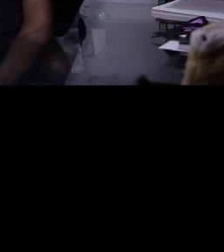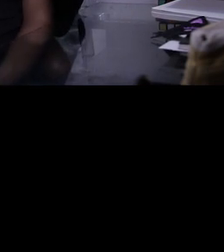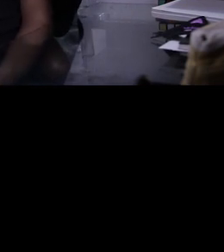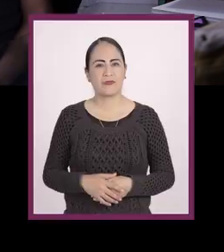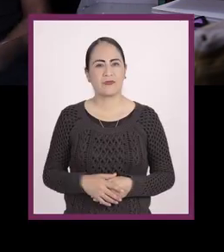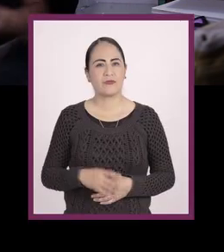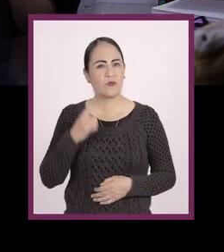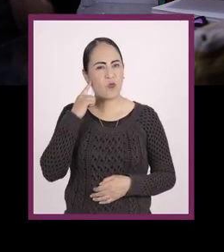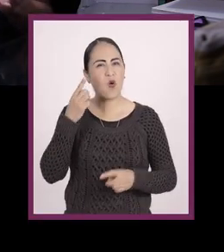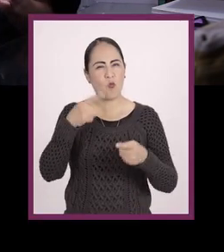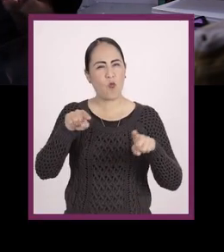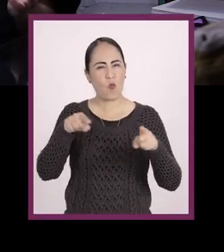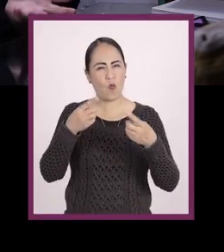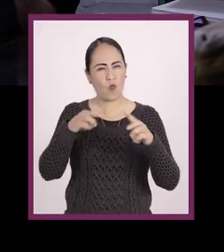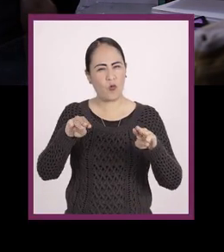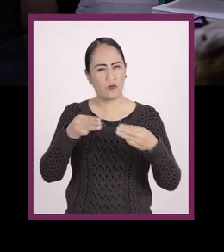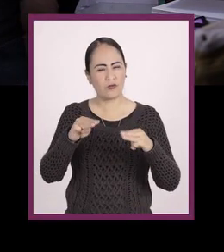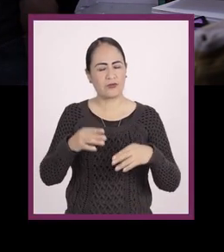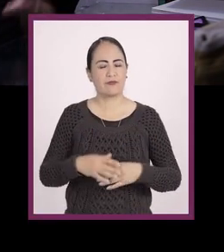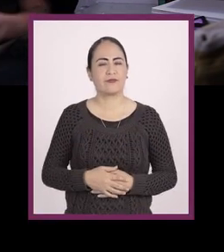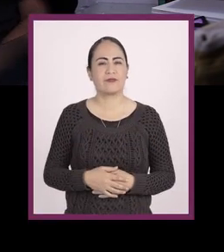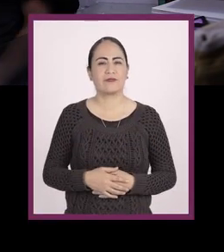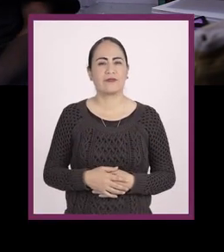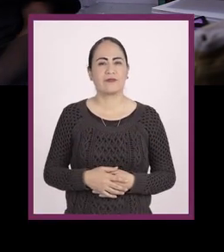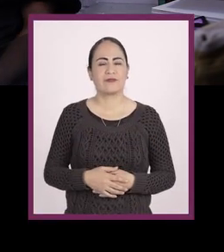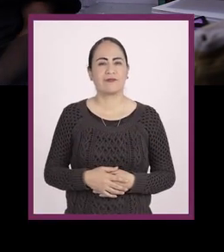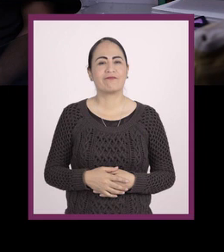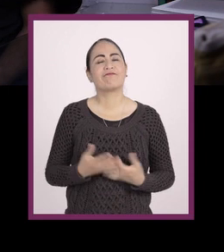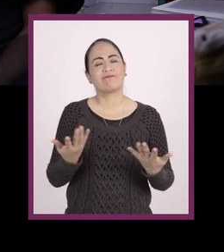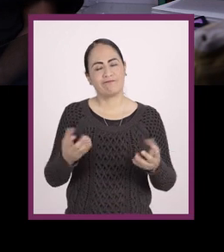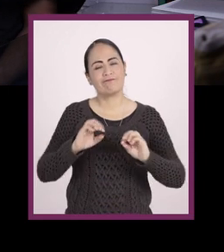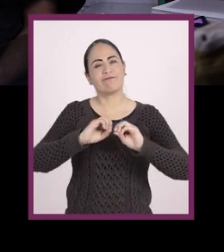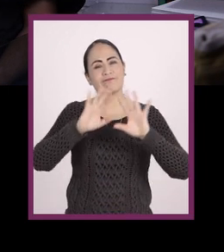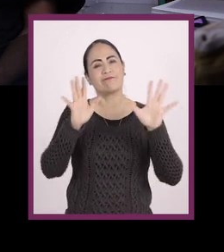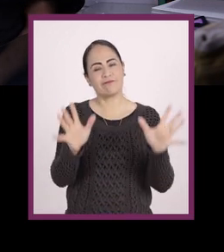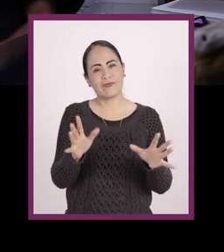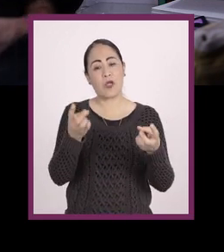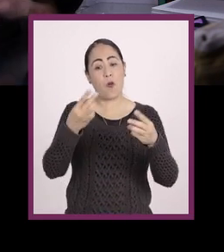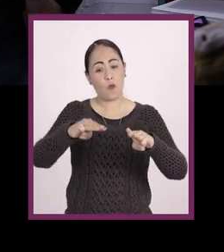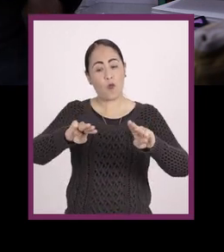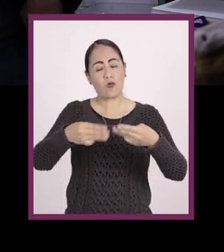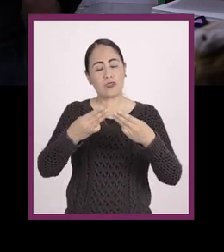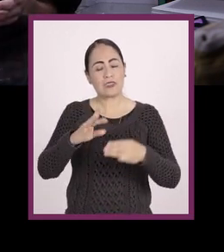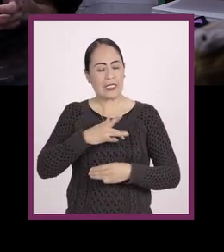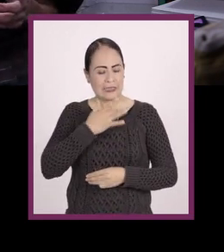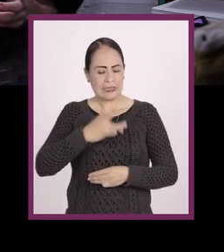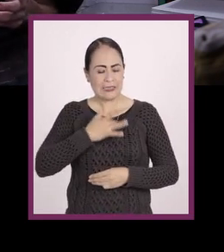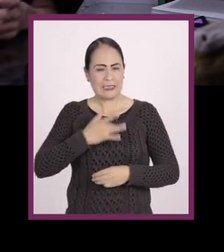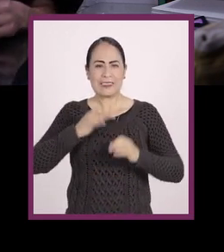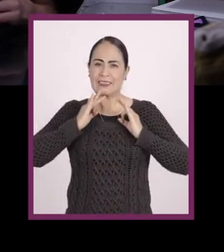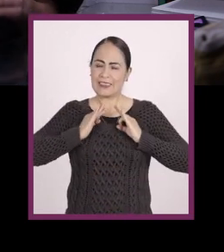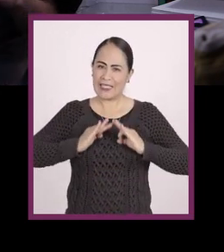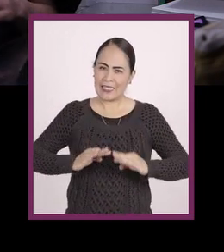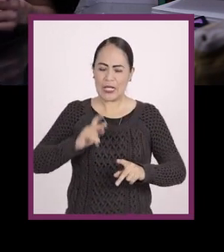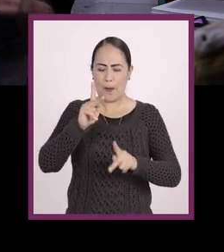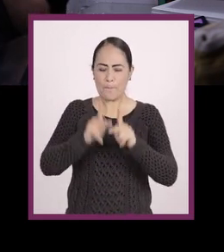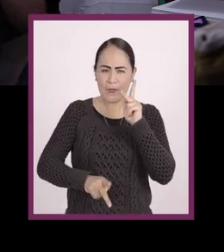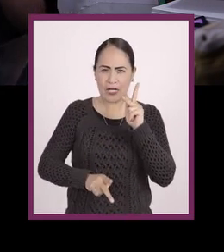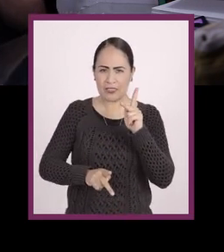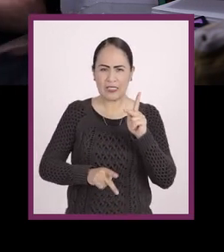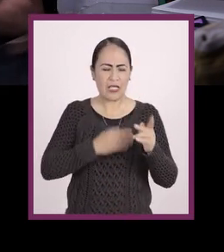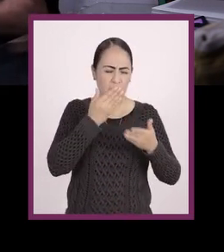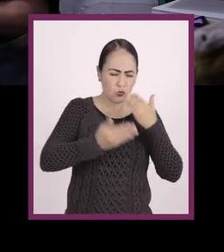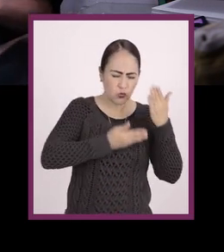por supuesto que la música también sirve para relajarse tomar una pausa después de los periodos de concentración ya